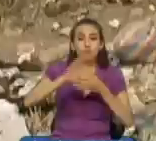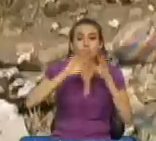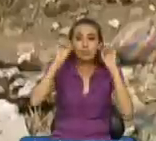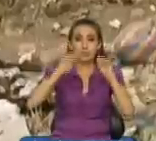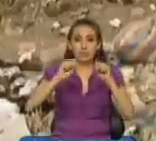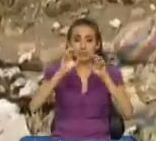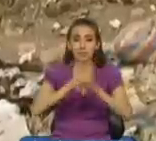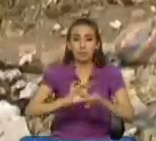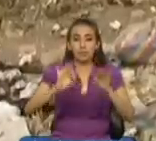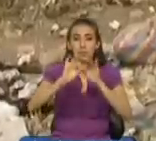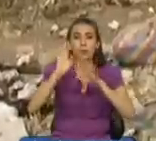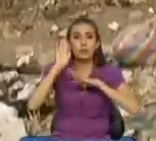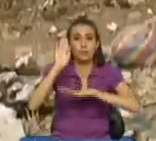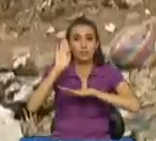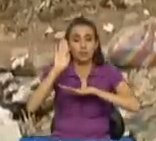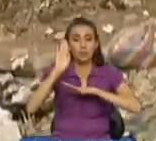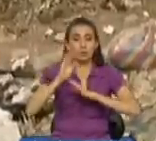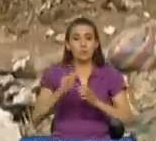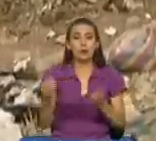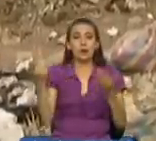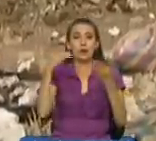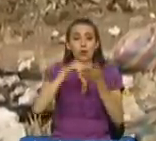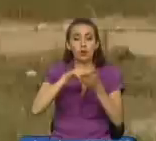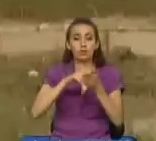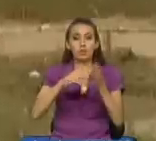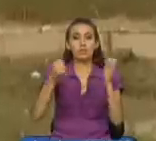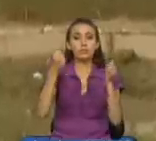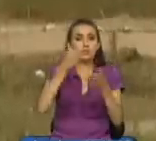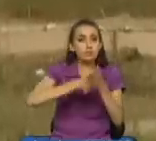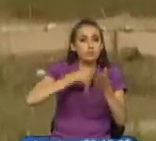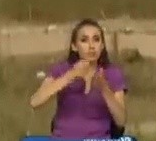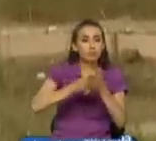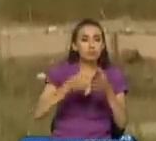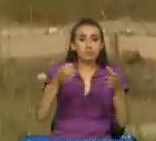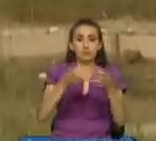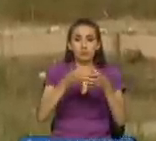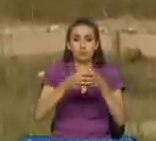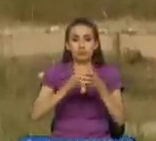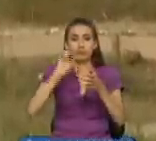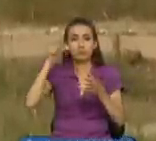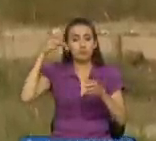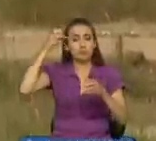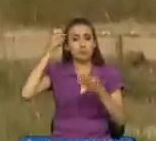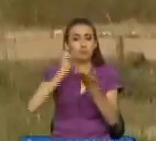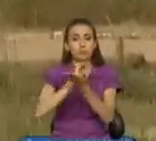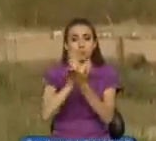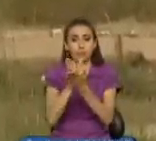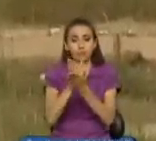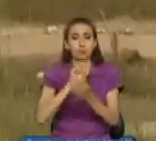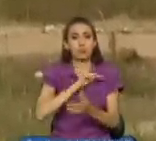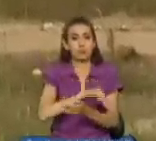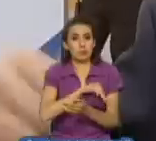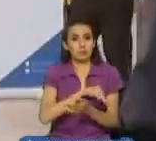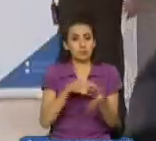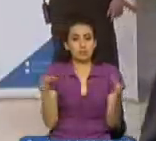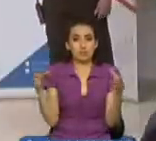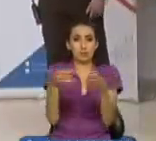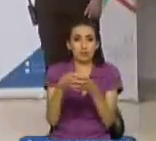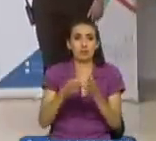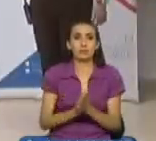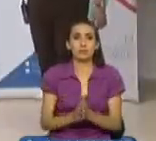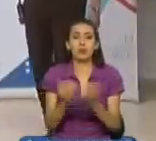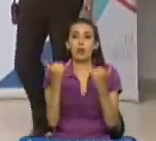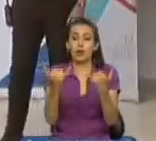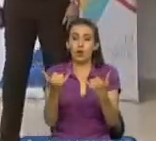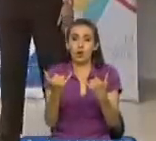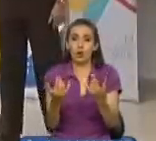destacaron el compromiso para que se afiance la labor conjunta entre el ejecutivo legislativo y gat municipal hoy día también